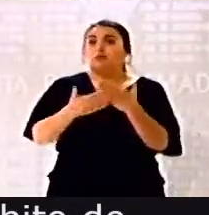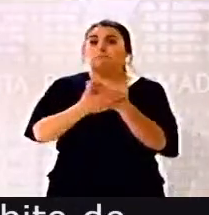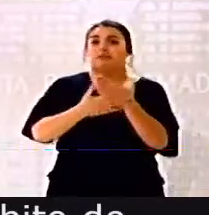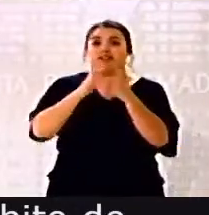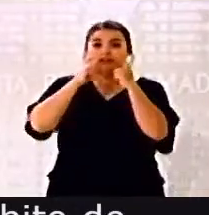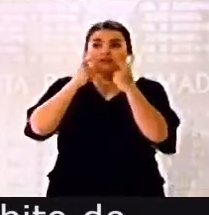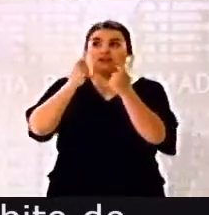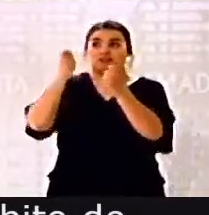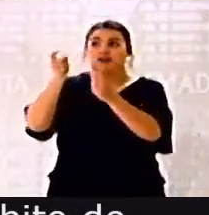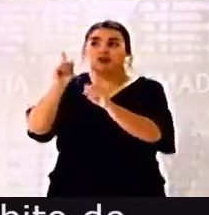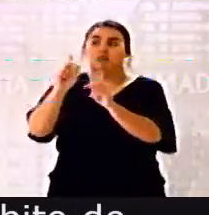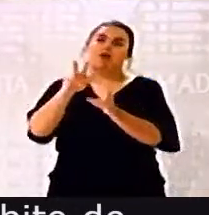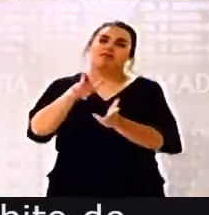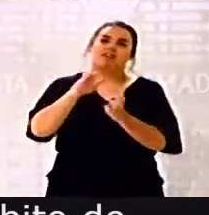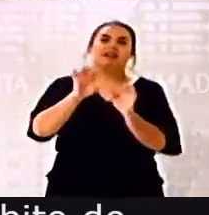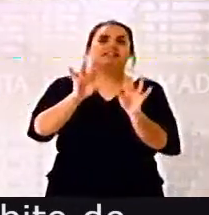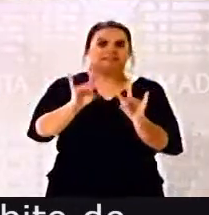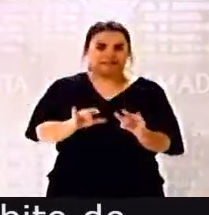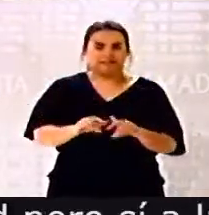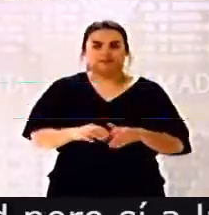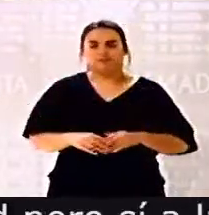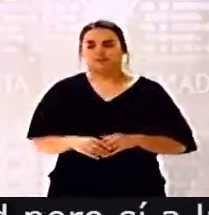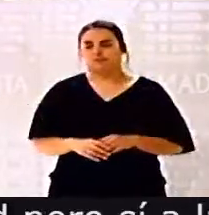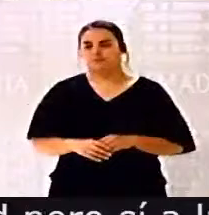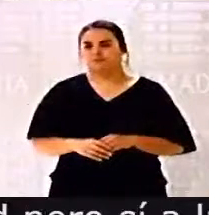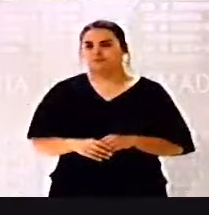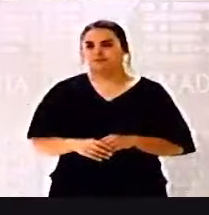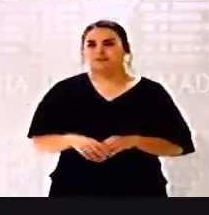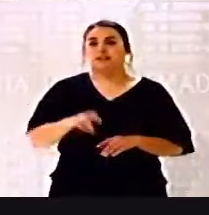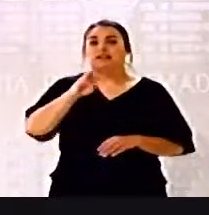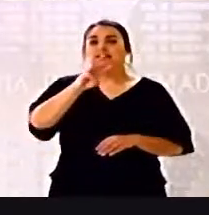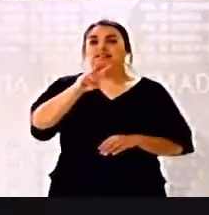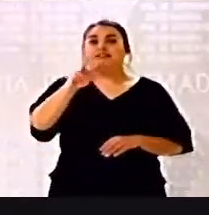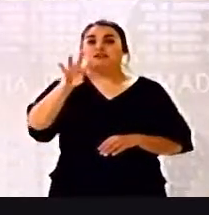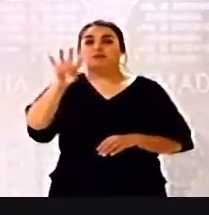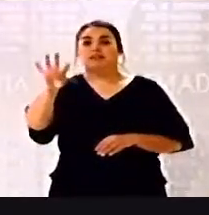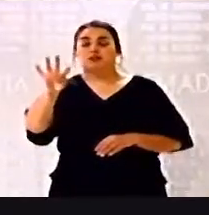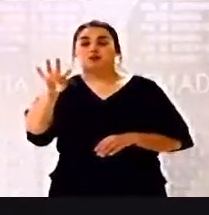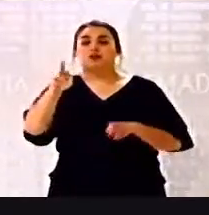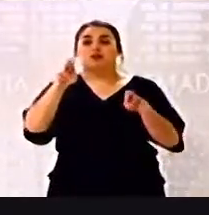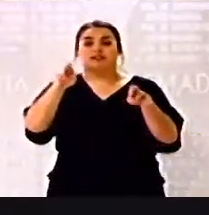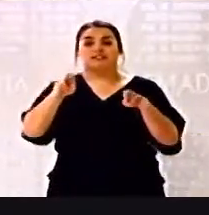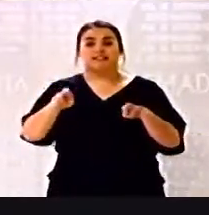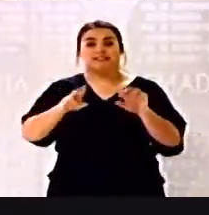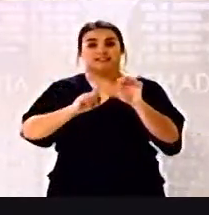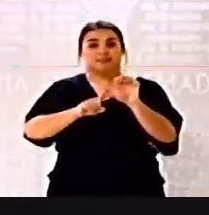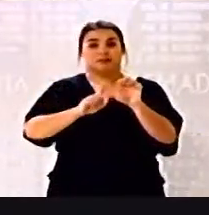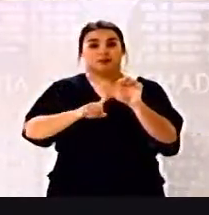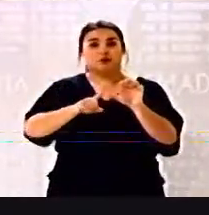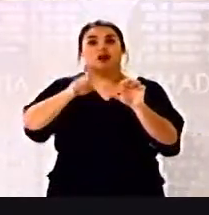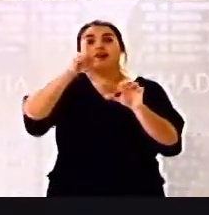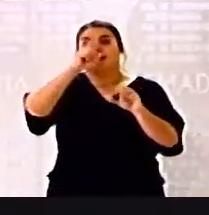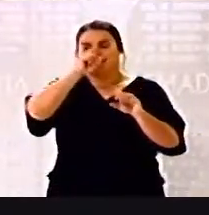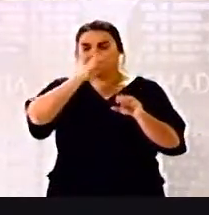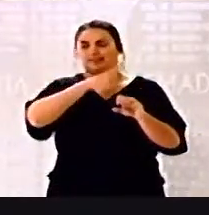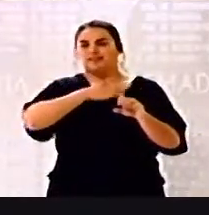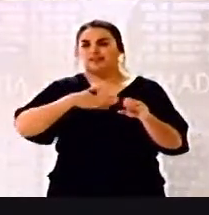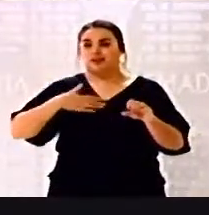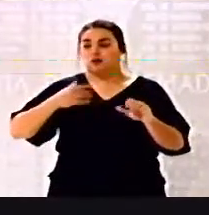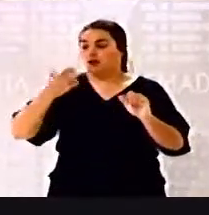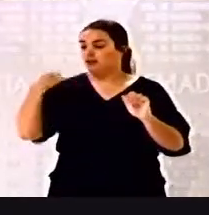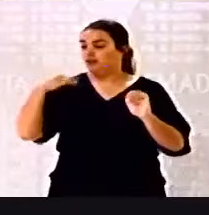pero sí a la Fiscalía. De los 324 centros de mayores en Extremadura, quiero recordar que